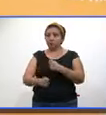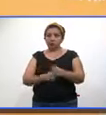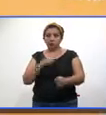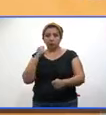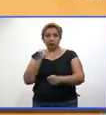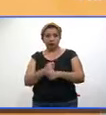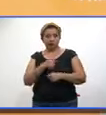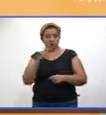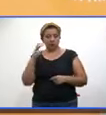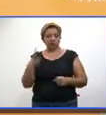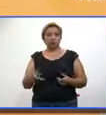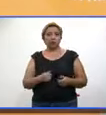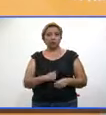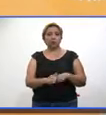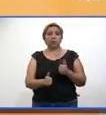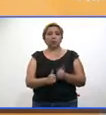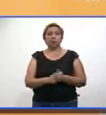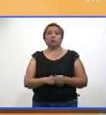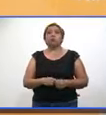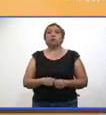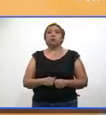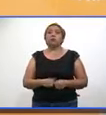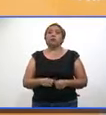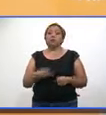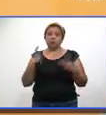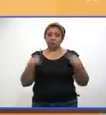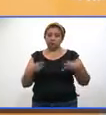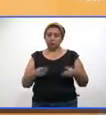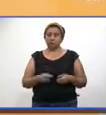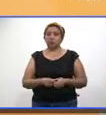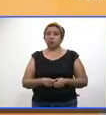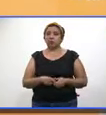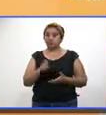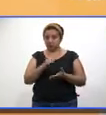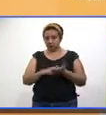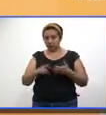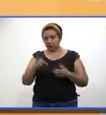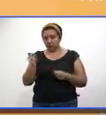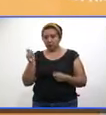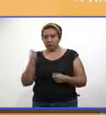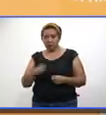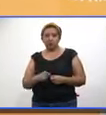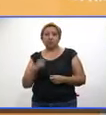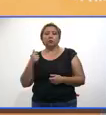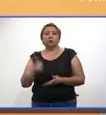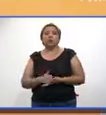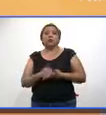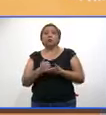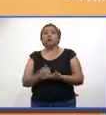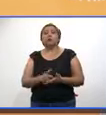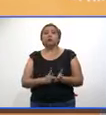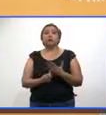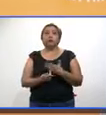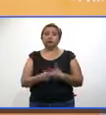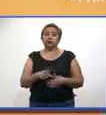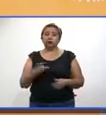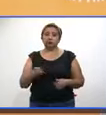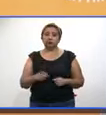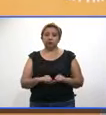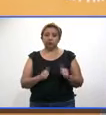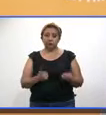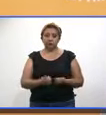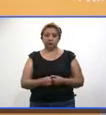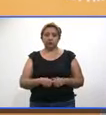todas nuestras cajas, a través de todos nuestros colaboradores, porque sabemos que el propósito de la